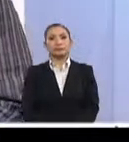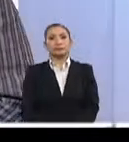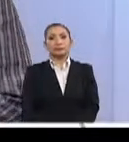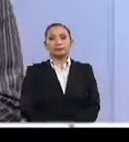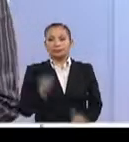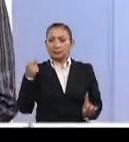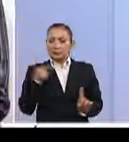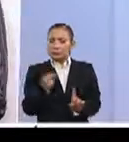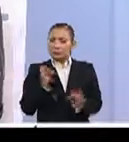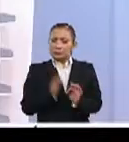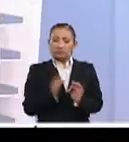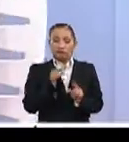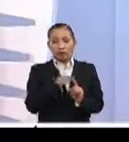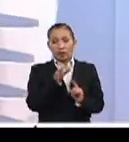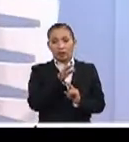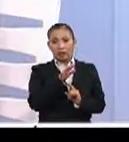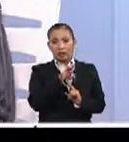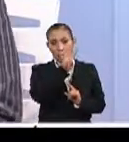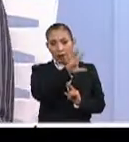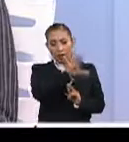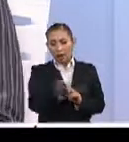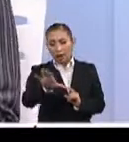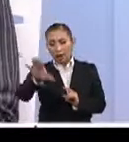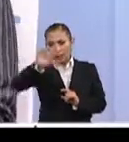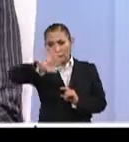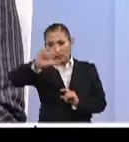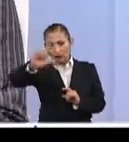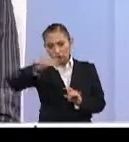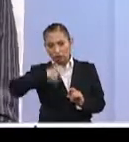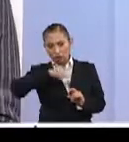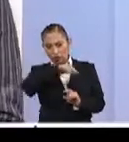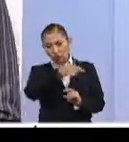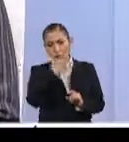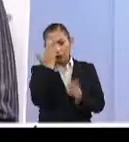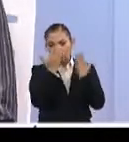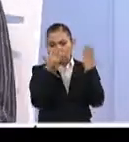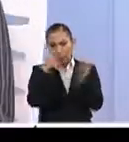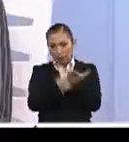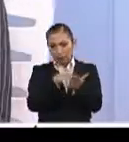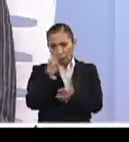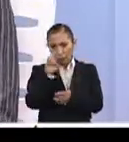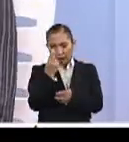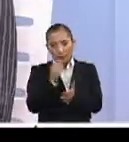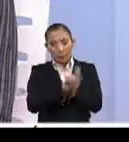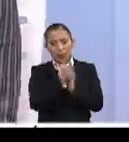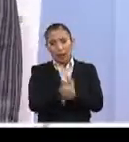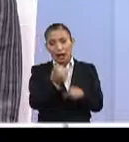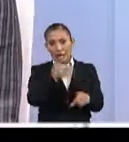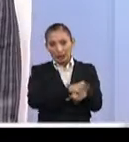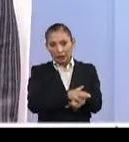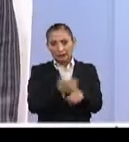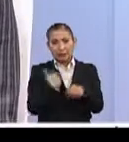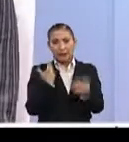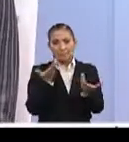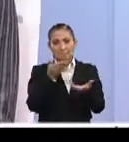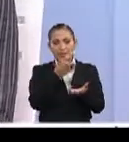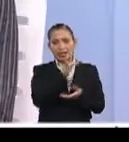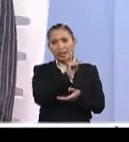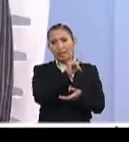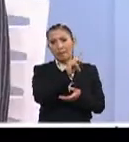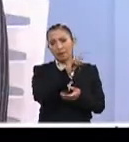En específico son 4 áreas profesionales las que ellos manejan en la universidad, como son administración de